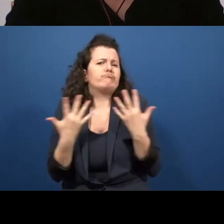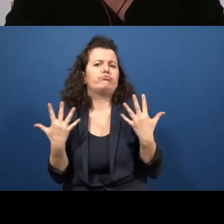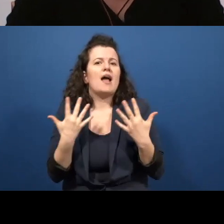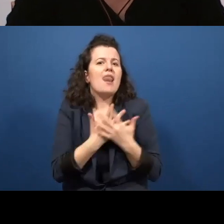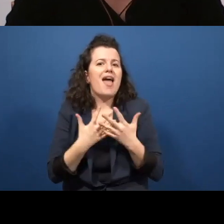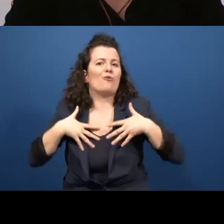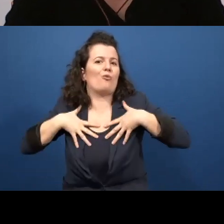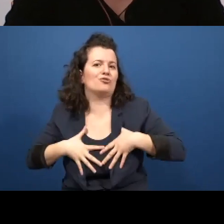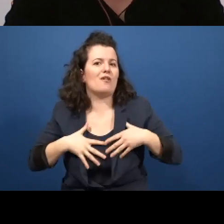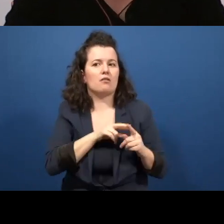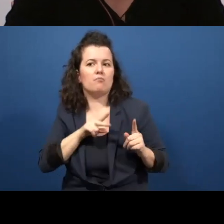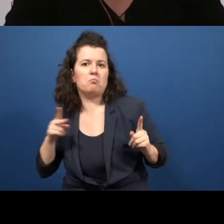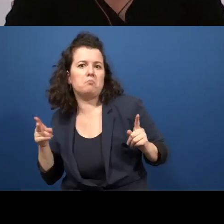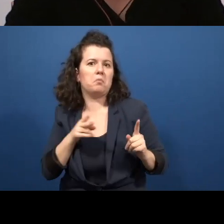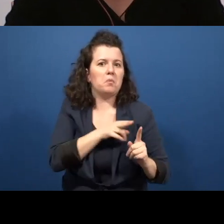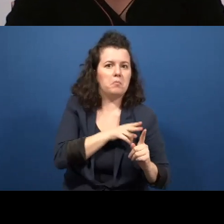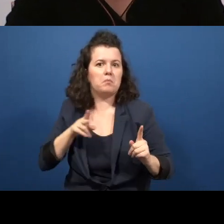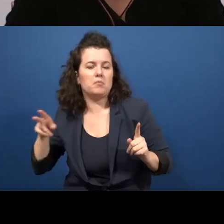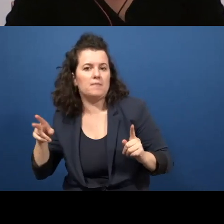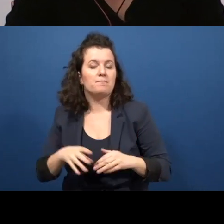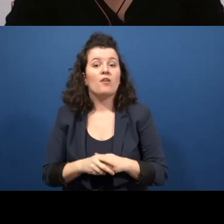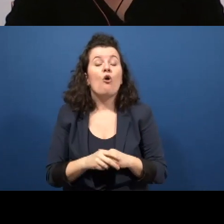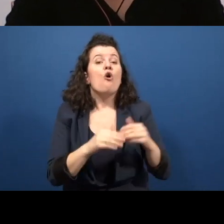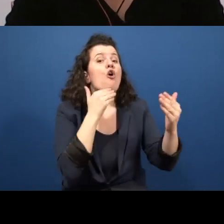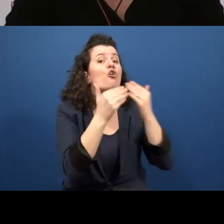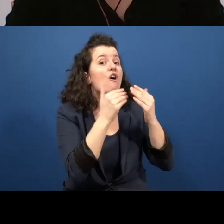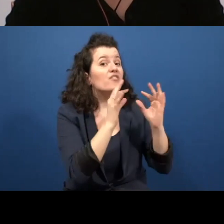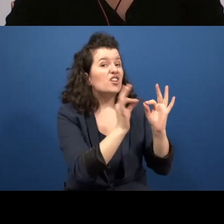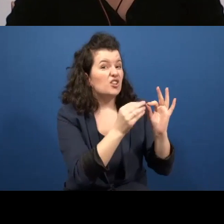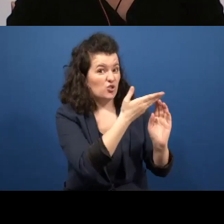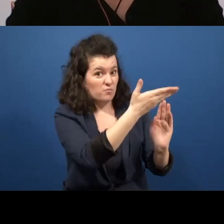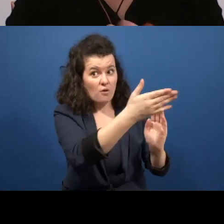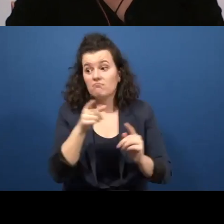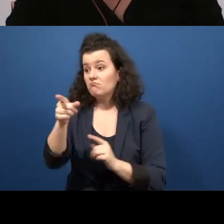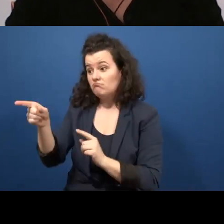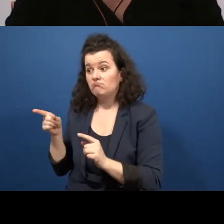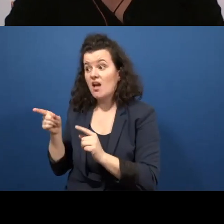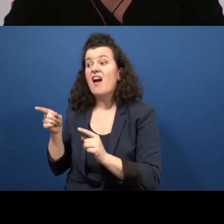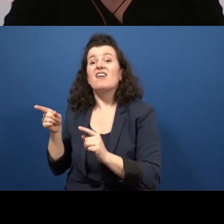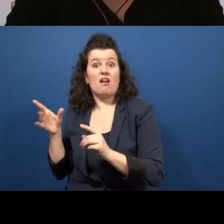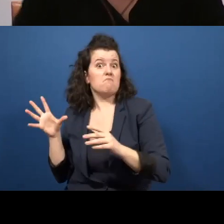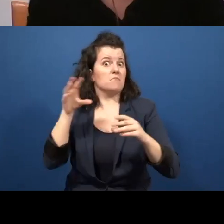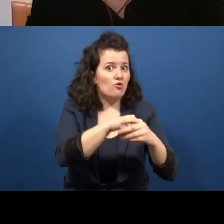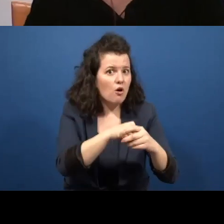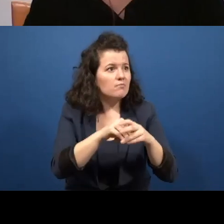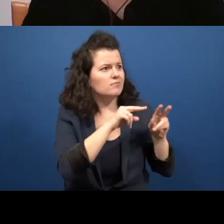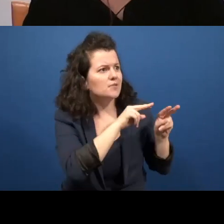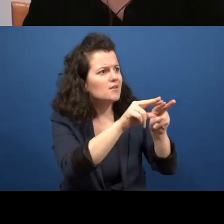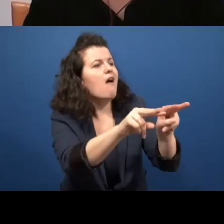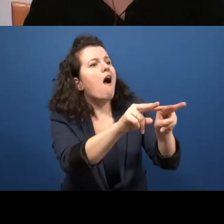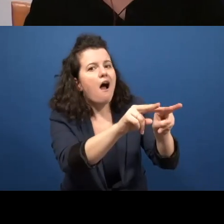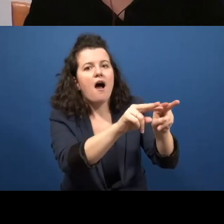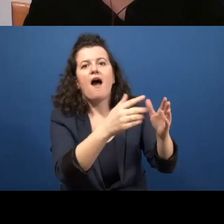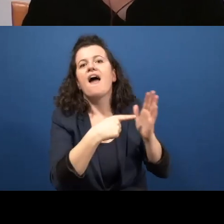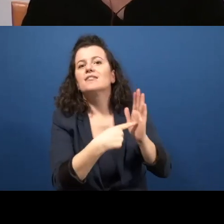lenguas orales y en interpretación de conferencias. Le daría a los intérpretes autónomos de lengua